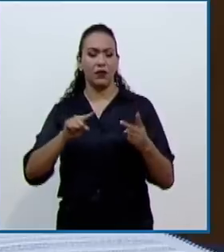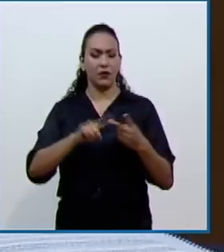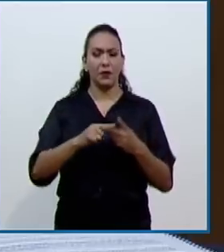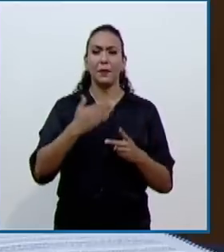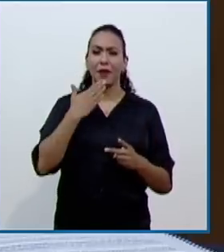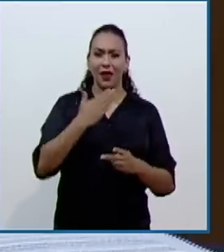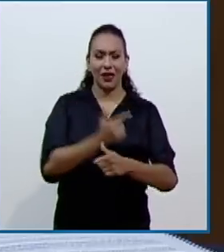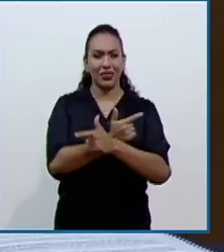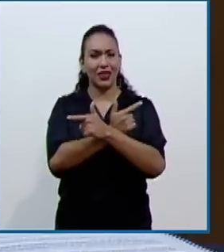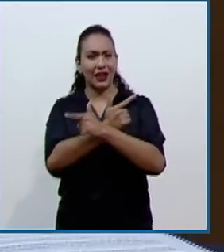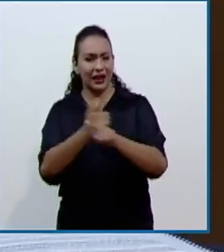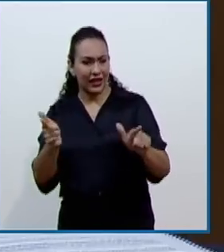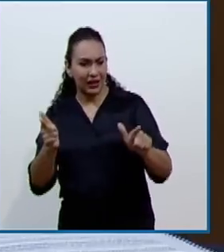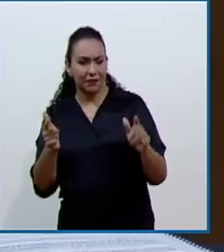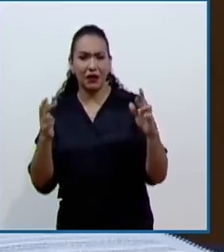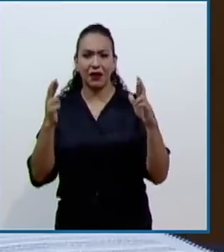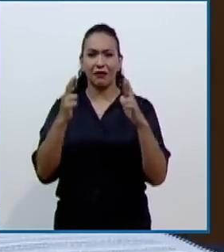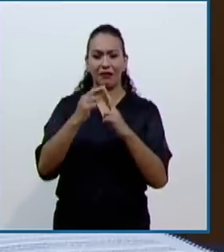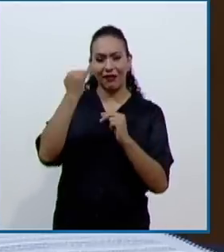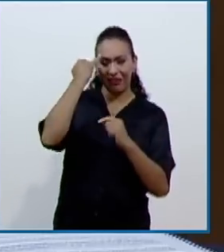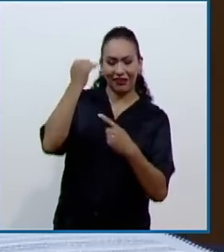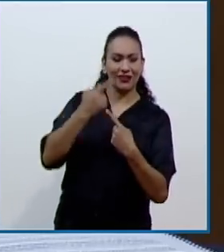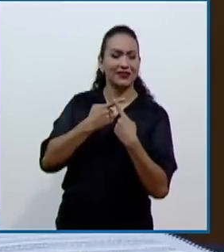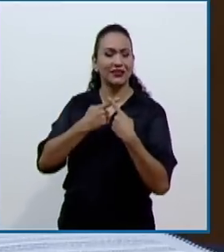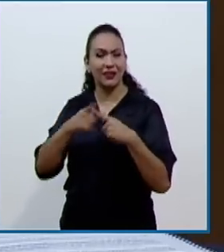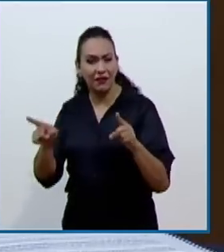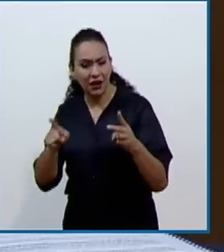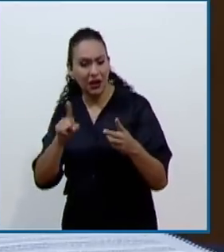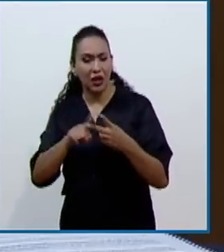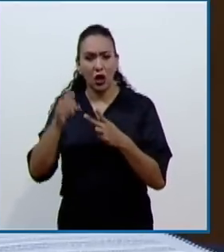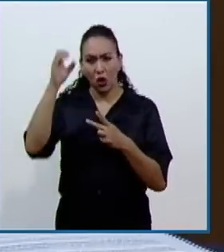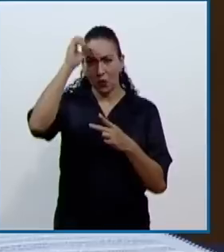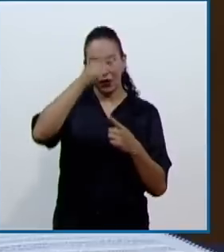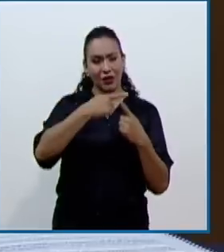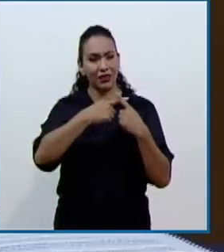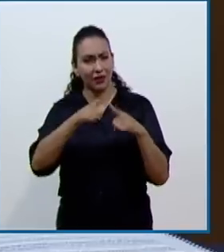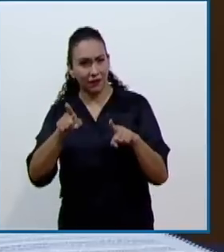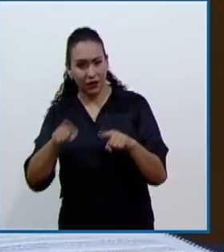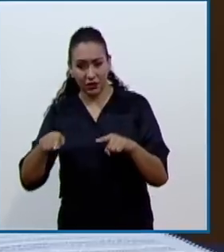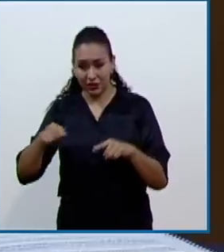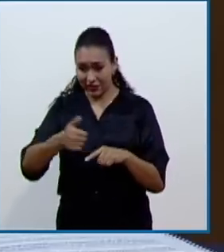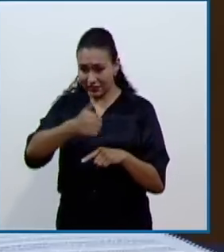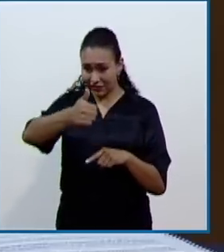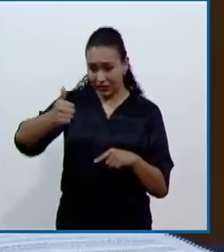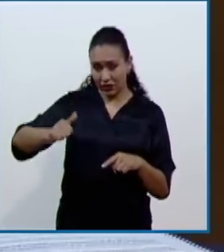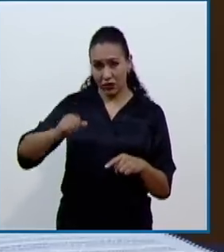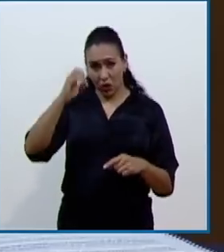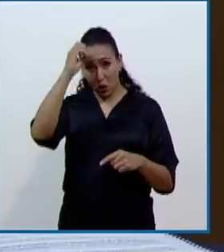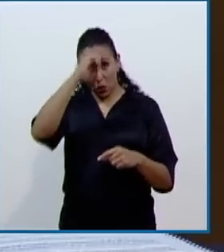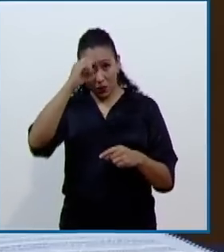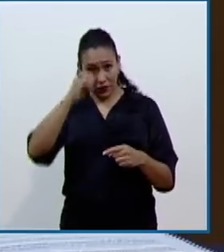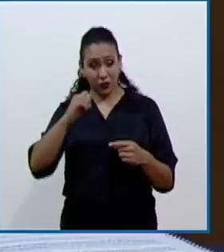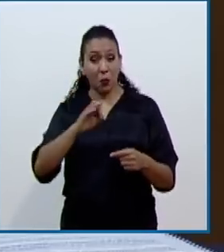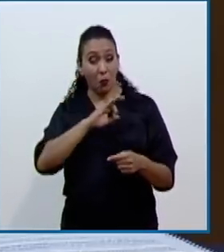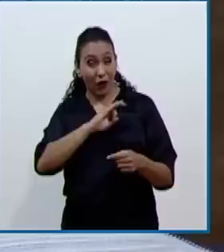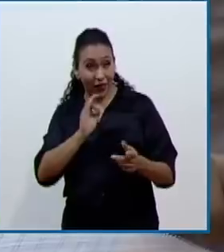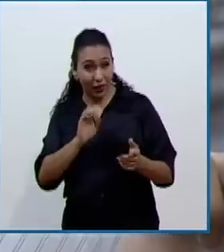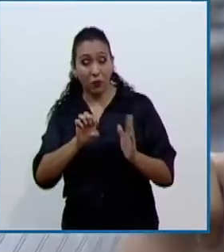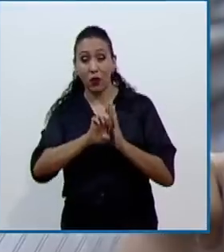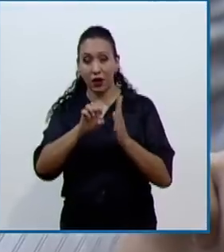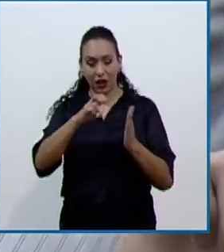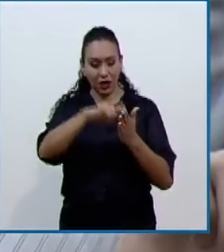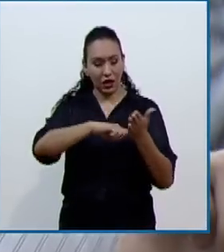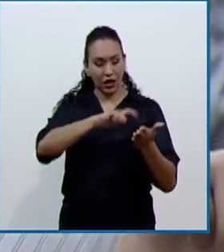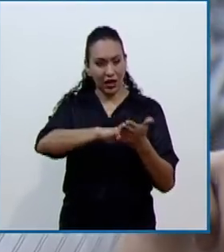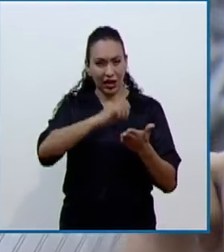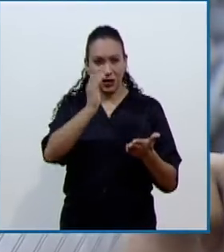nuestra república federal aceptar la reforma judicial? La respuesta que propongo es que no.